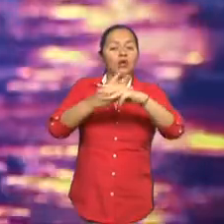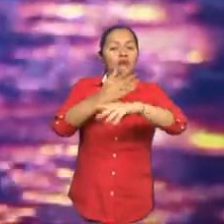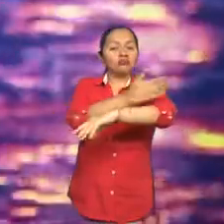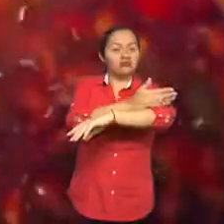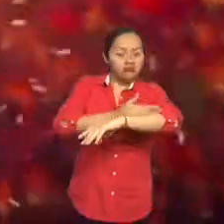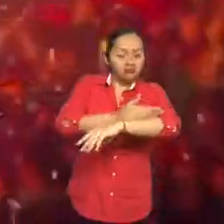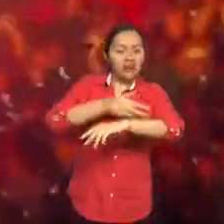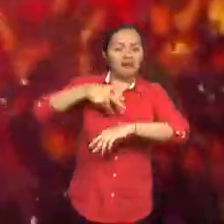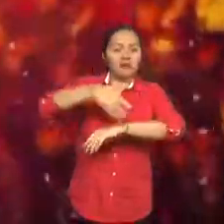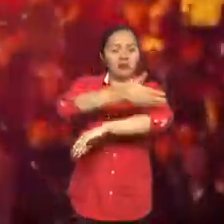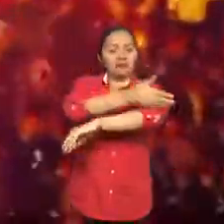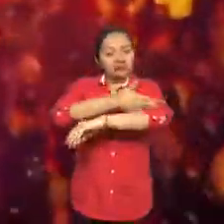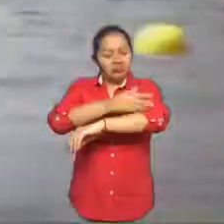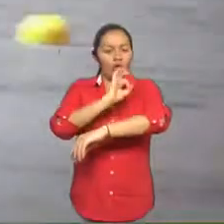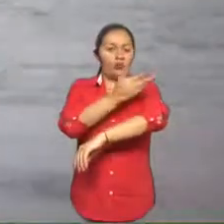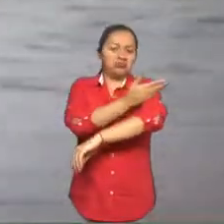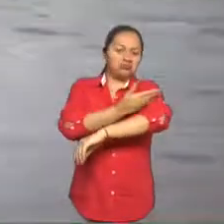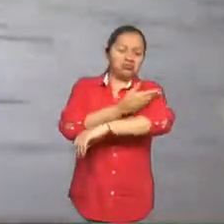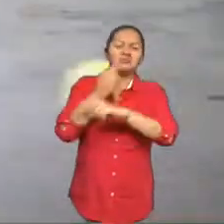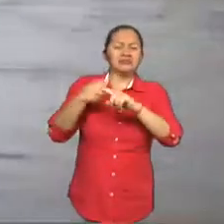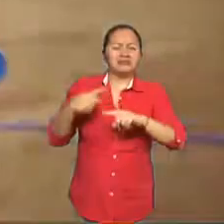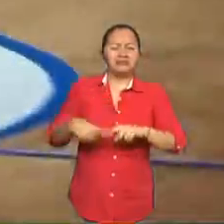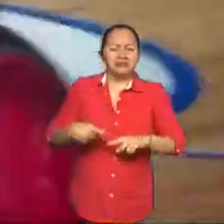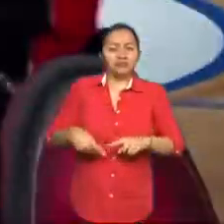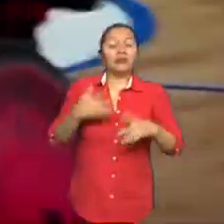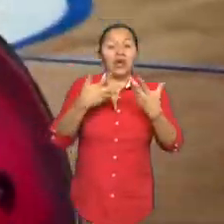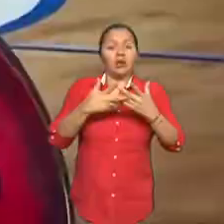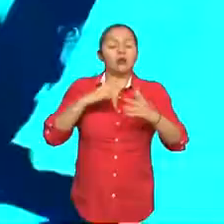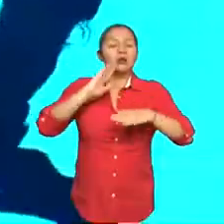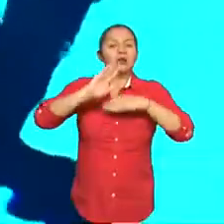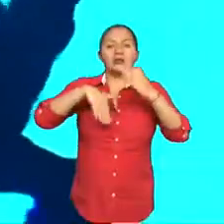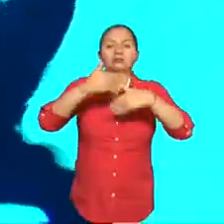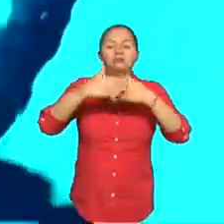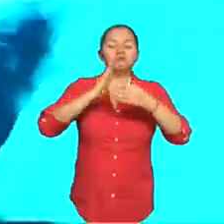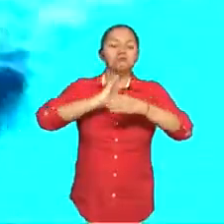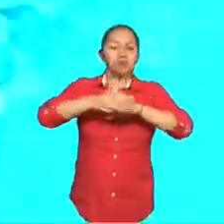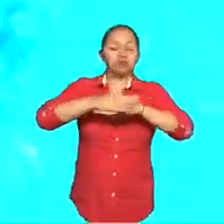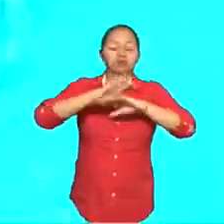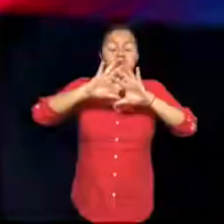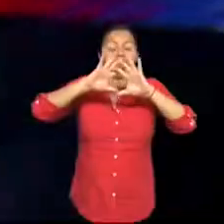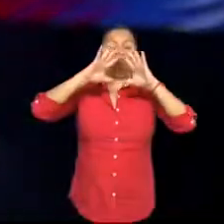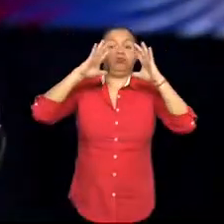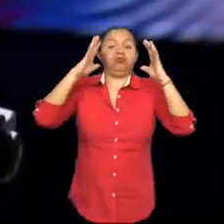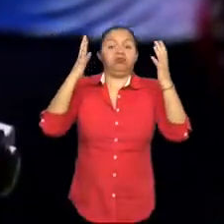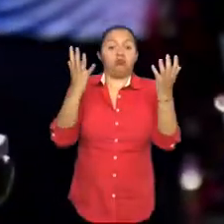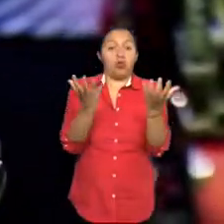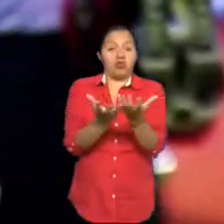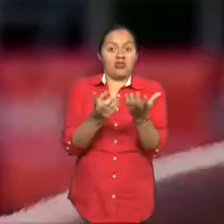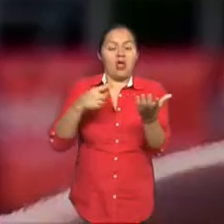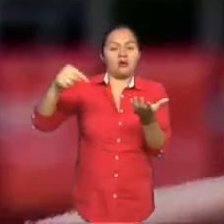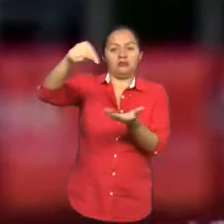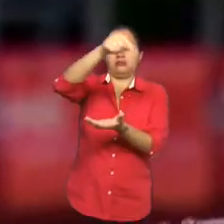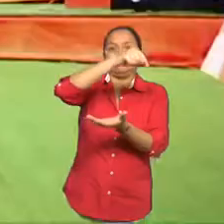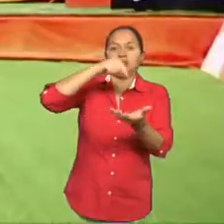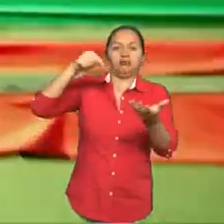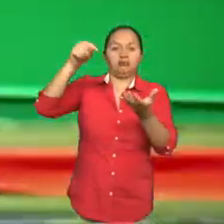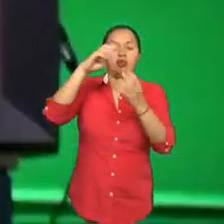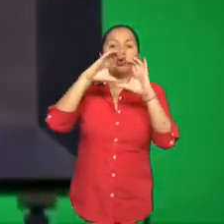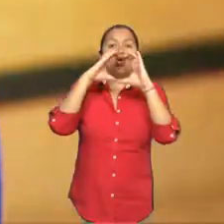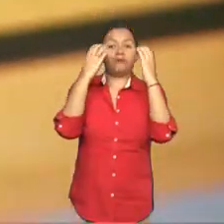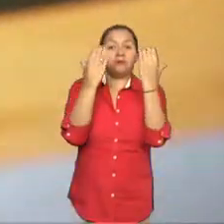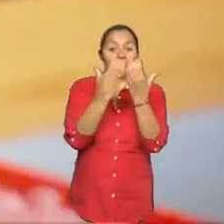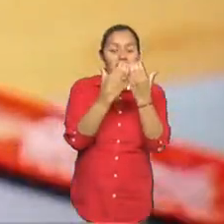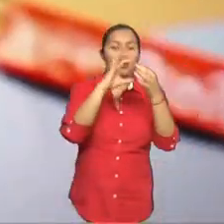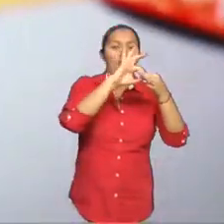ser uno de los grandes eventos deportivos del siglo XXI. En el 2001, el Comité Olímpico Internacional y el Comité